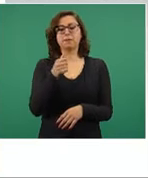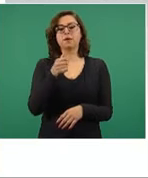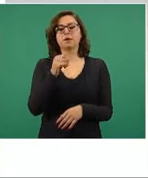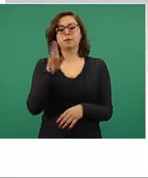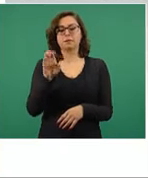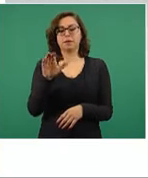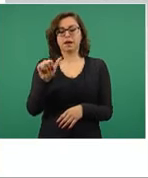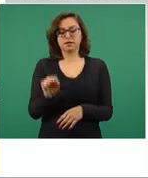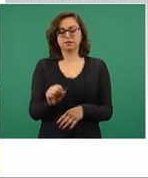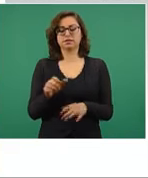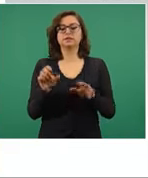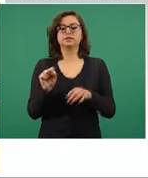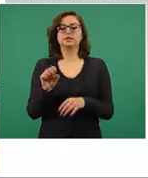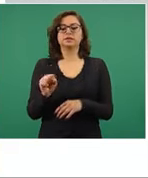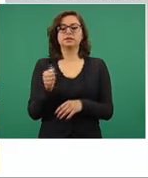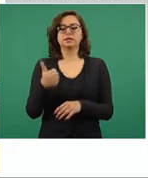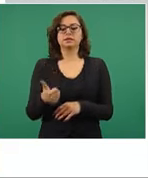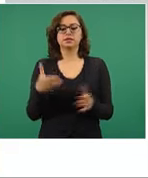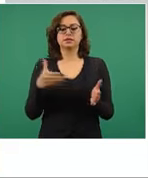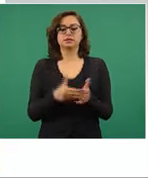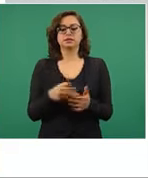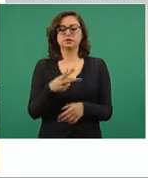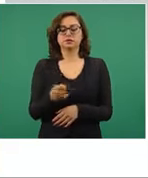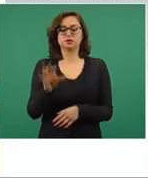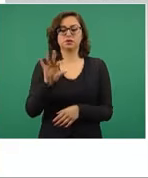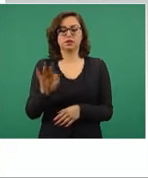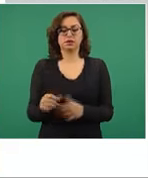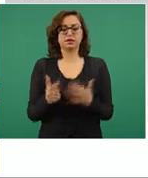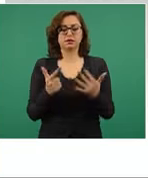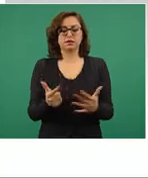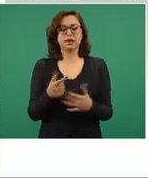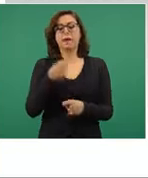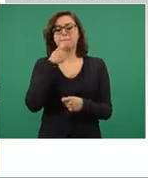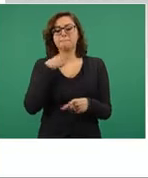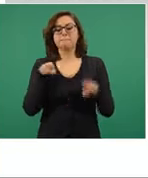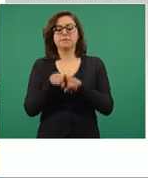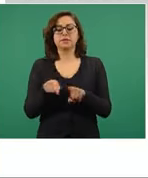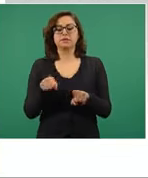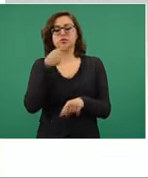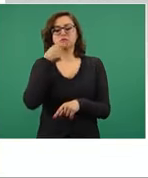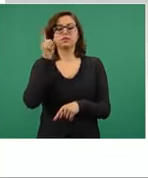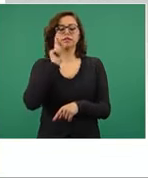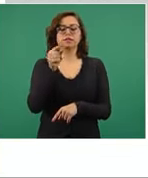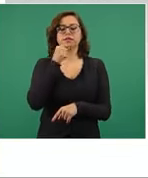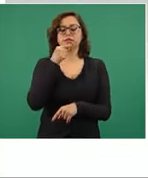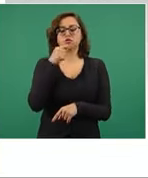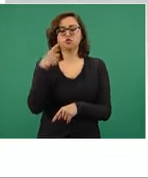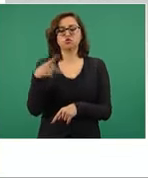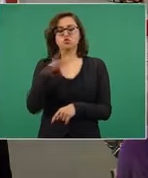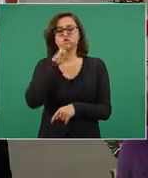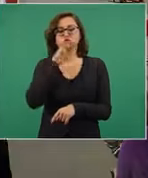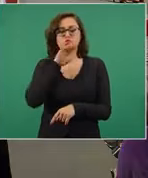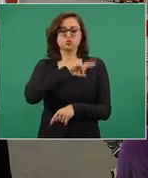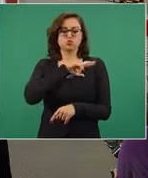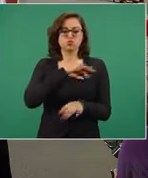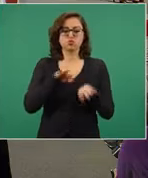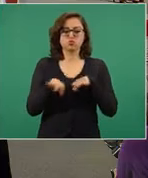66,247, y el bienestar de niños y niñas de madres trabajadoras, 2,066.